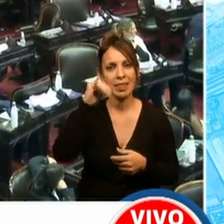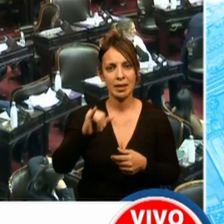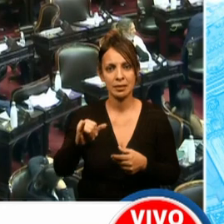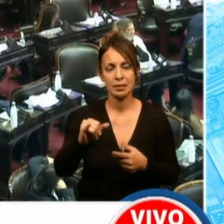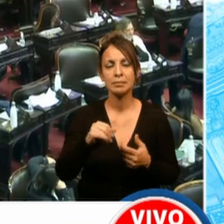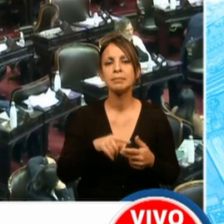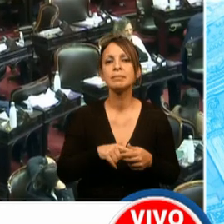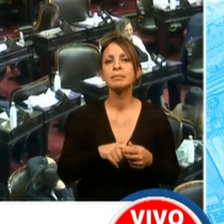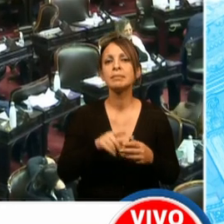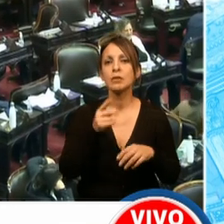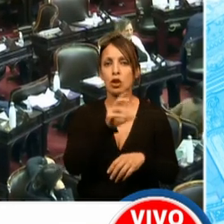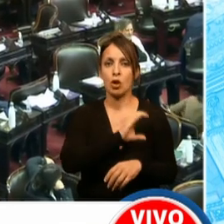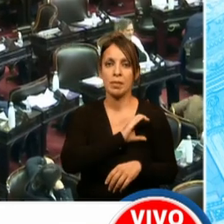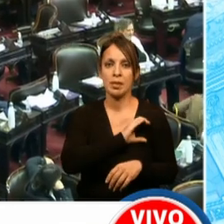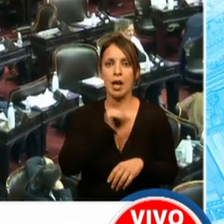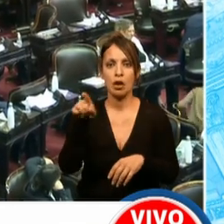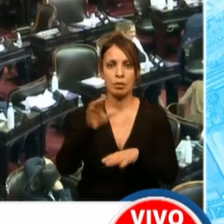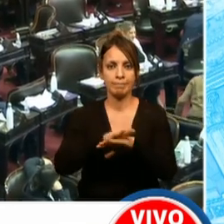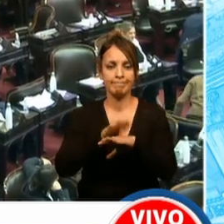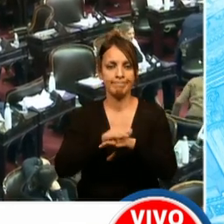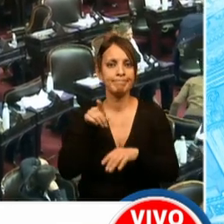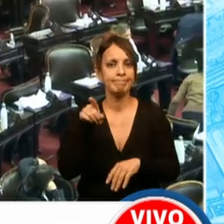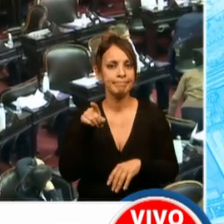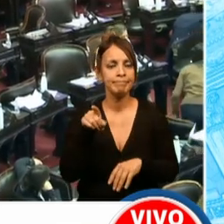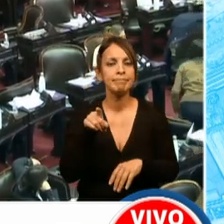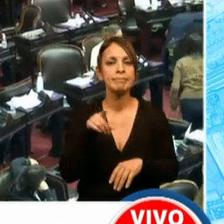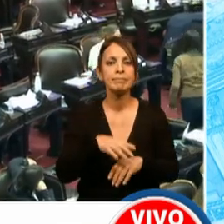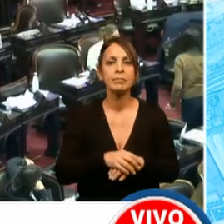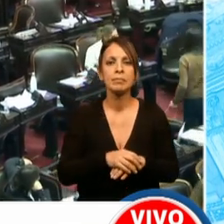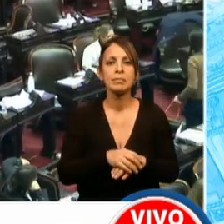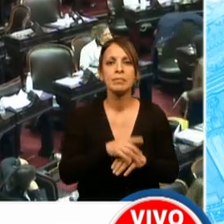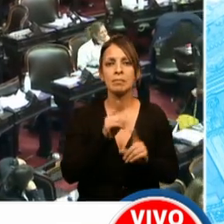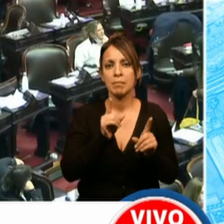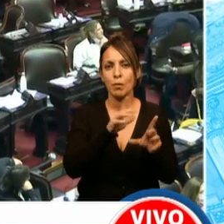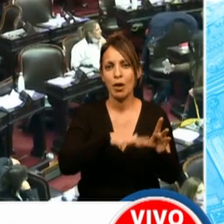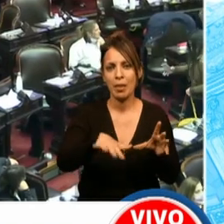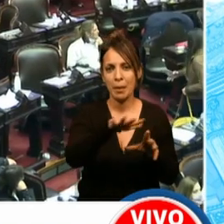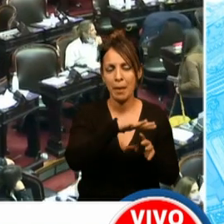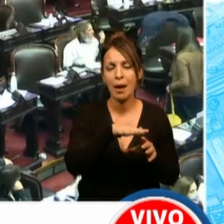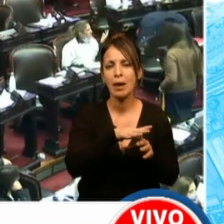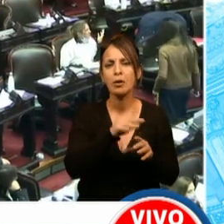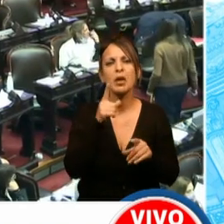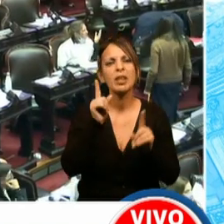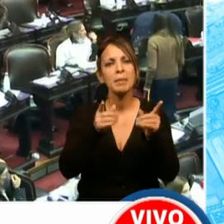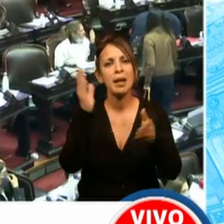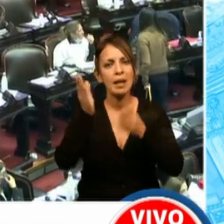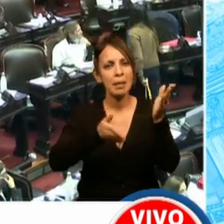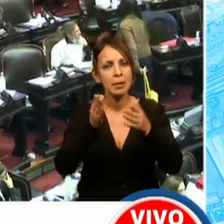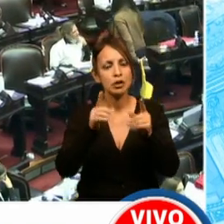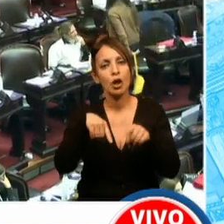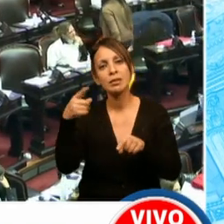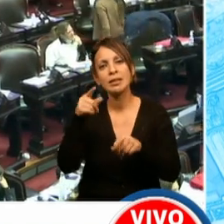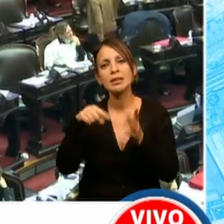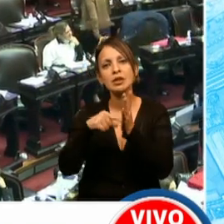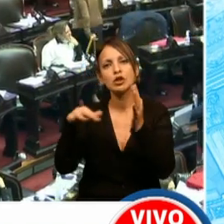a cargo de los asesinatos con ser de usuarios pero también la represión fue la de la